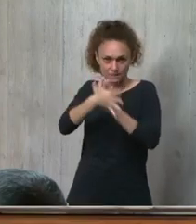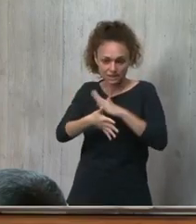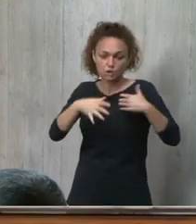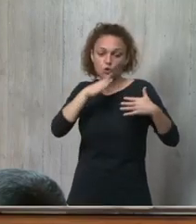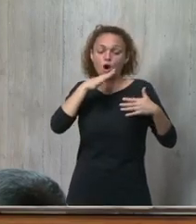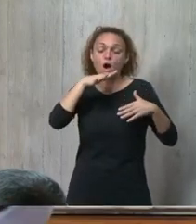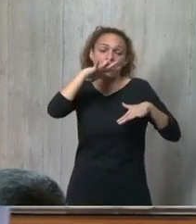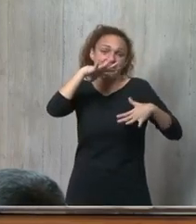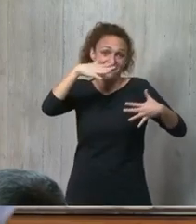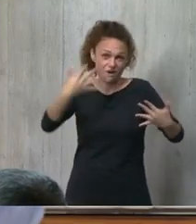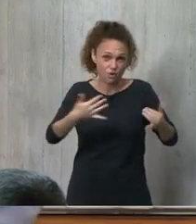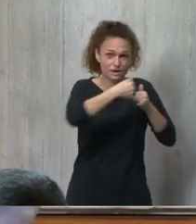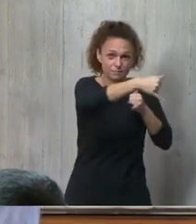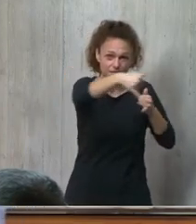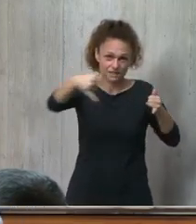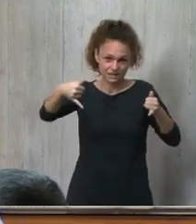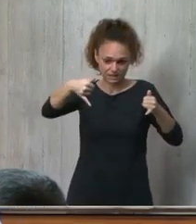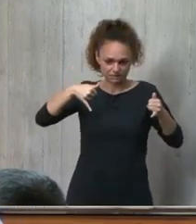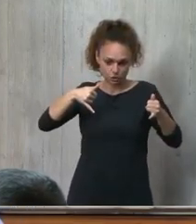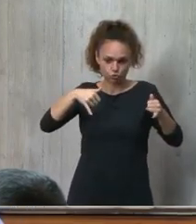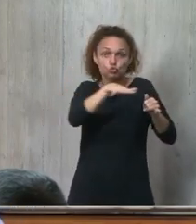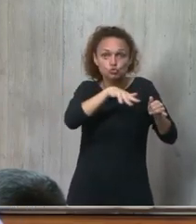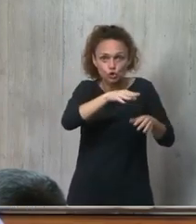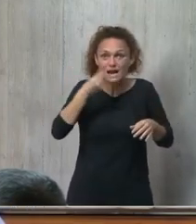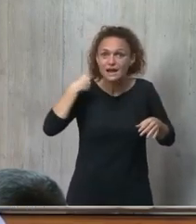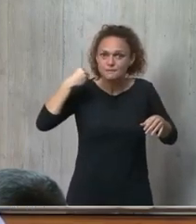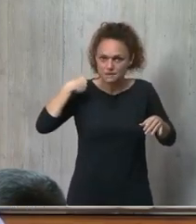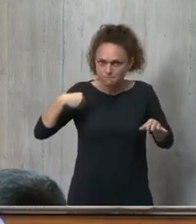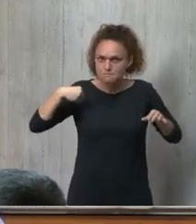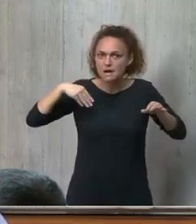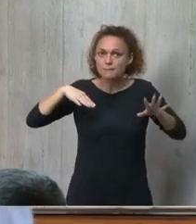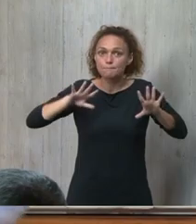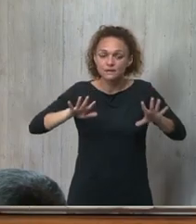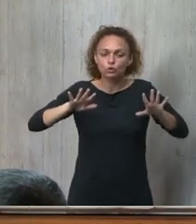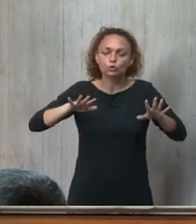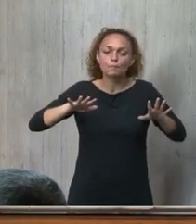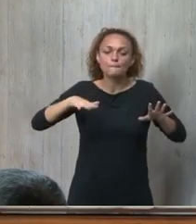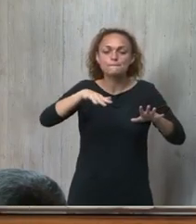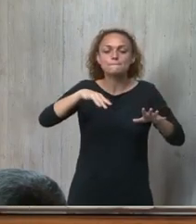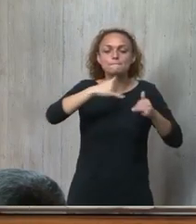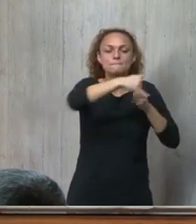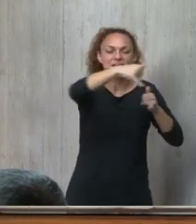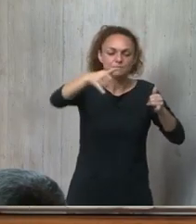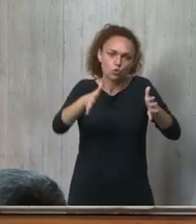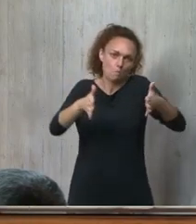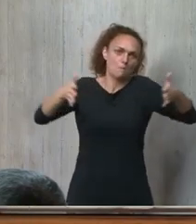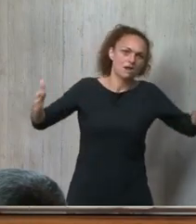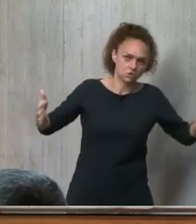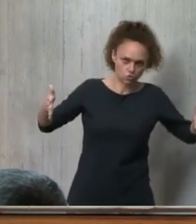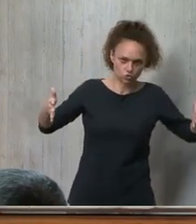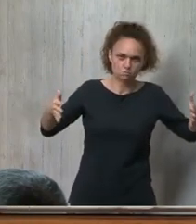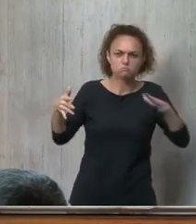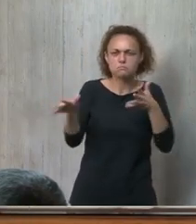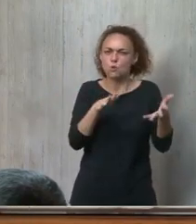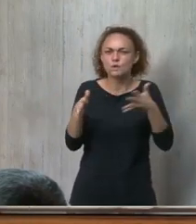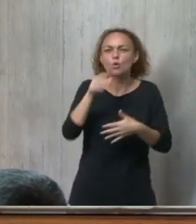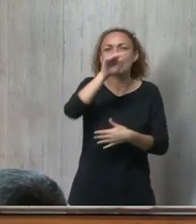aunque la zona es prácticamente la misma, el perímetro es mayor, son unos 40 kilómetros, 42